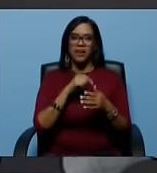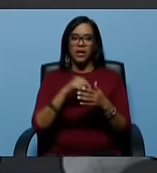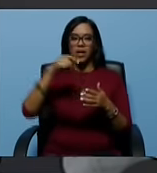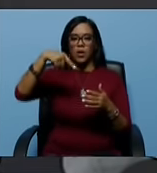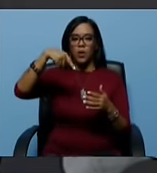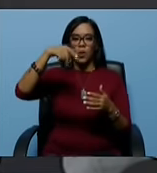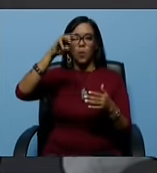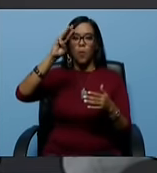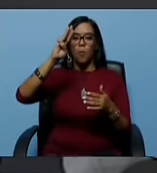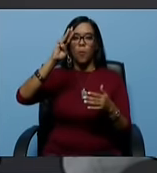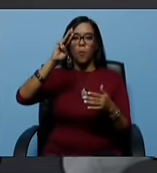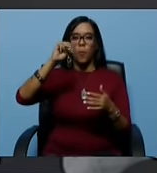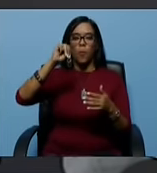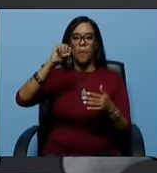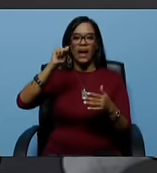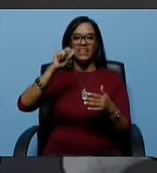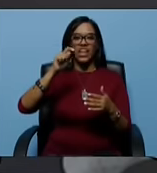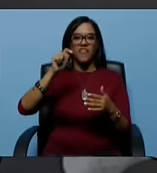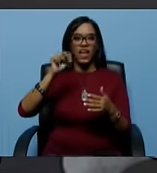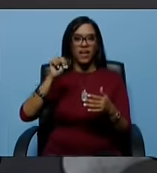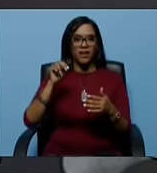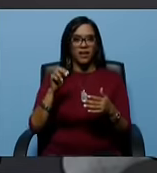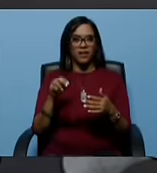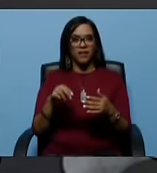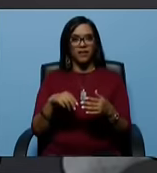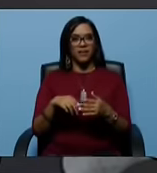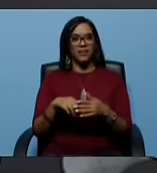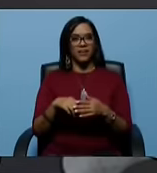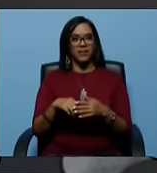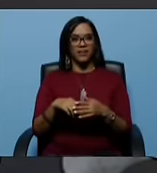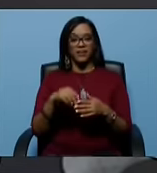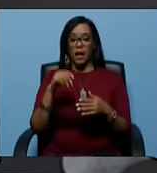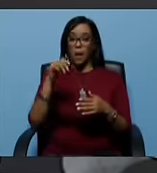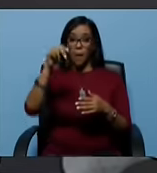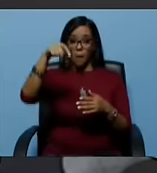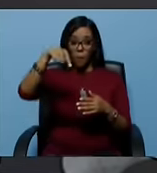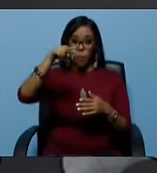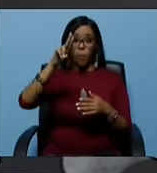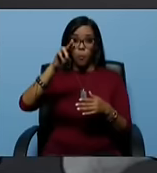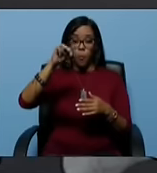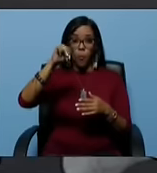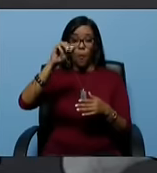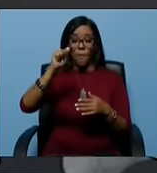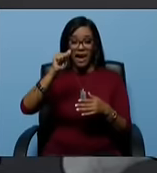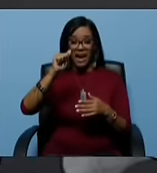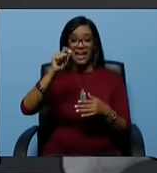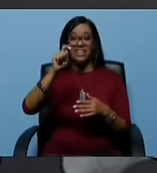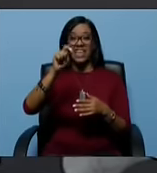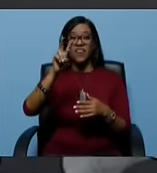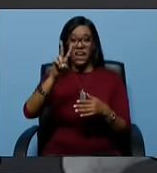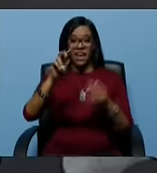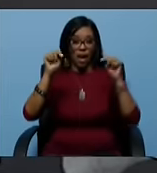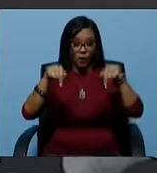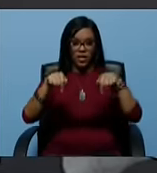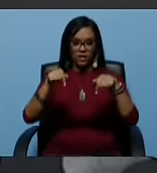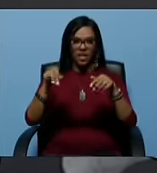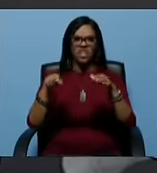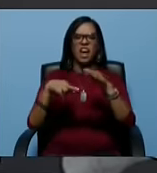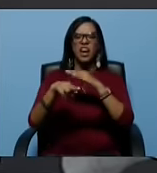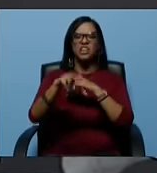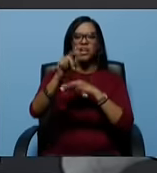TV. Puma TV. No llega ni a, no lleva, ahorita no llega ni a Ratica TV.